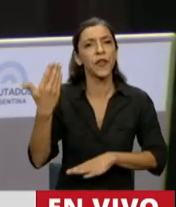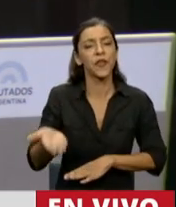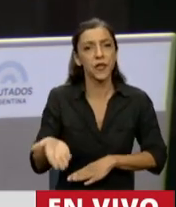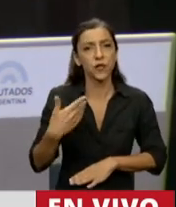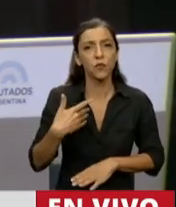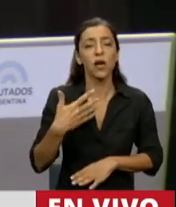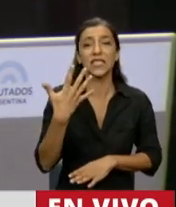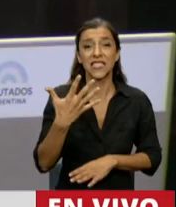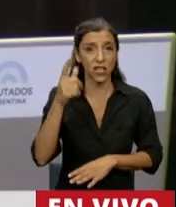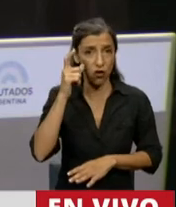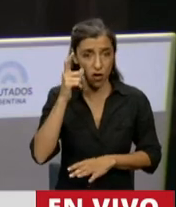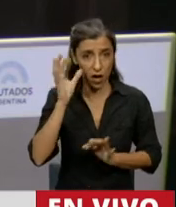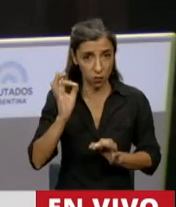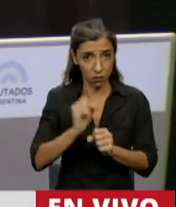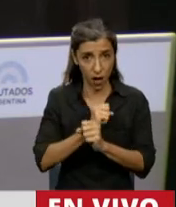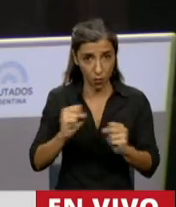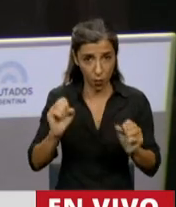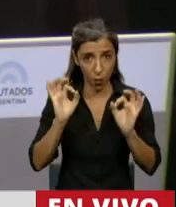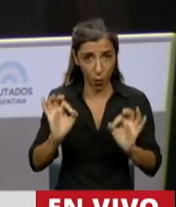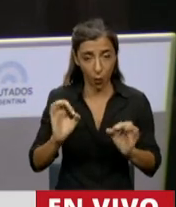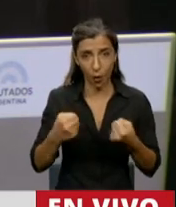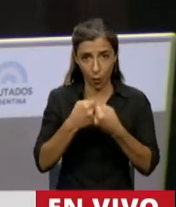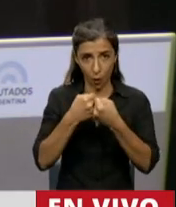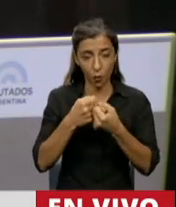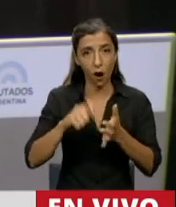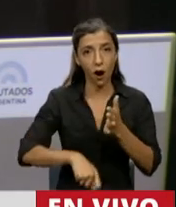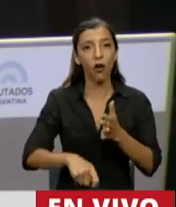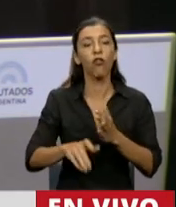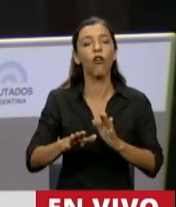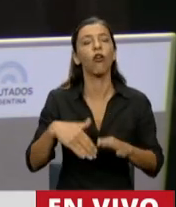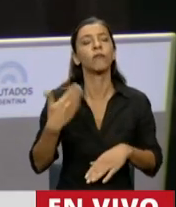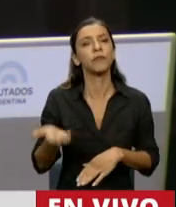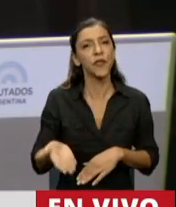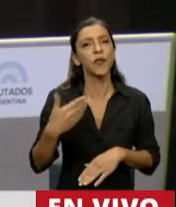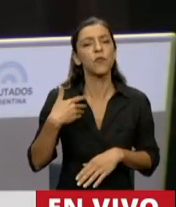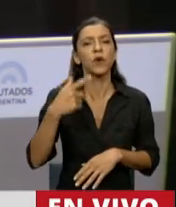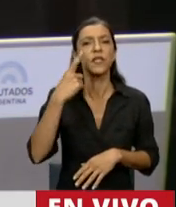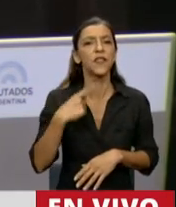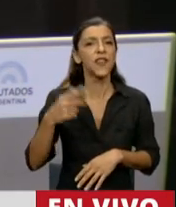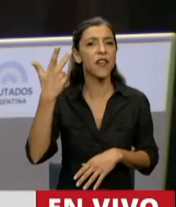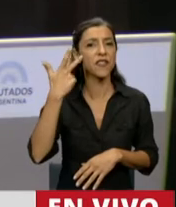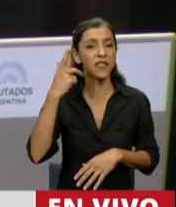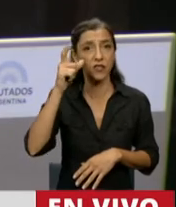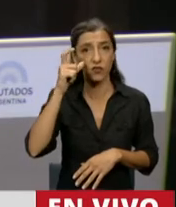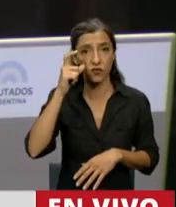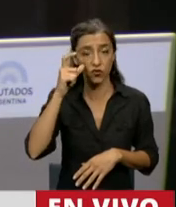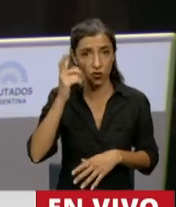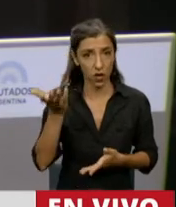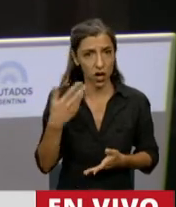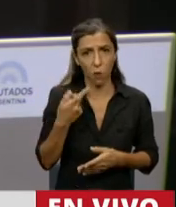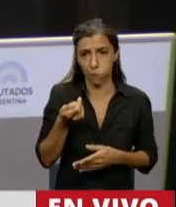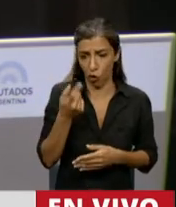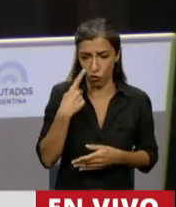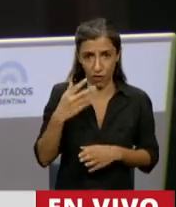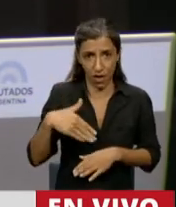5 de enero se aprueba este convenio se suscribe este convenio el 18 de enero muy poquitos días